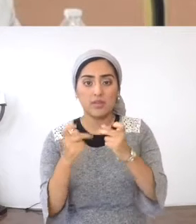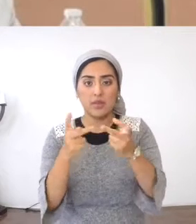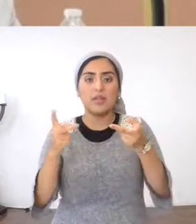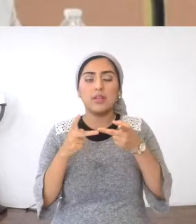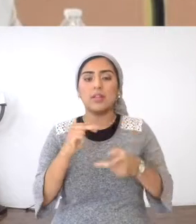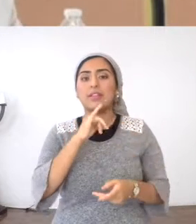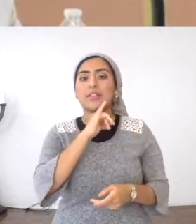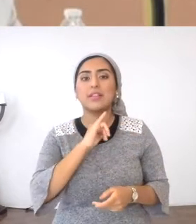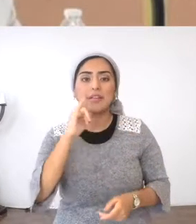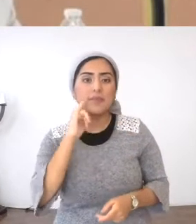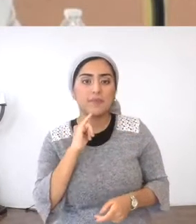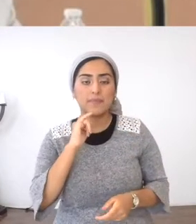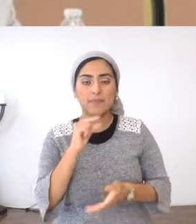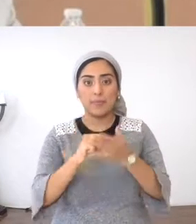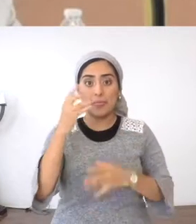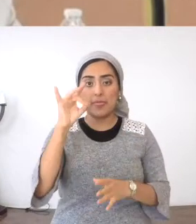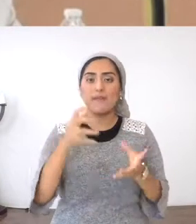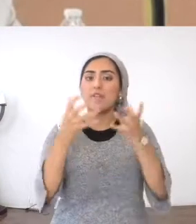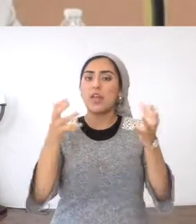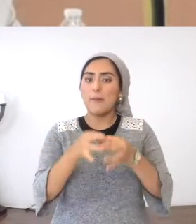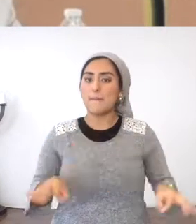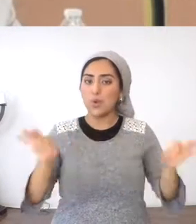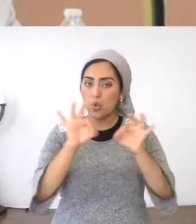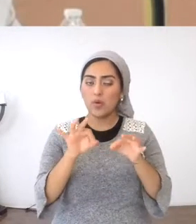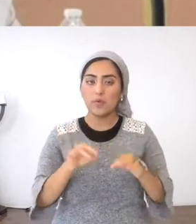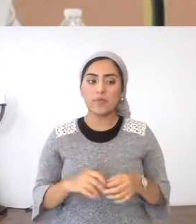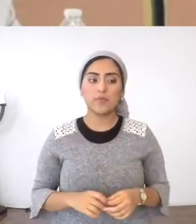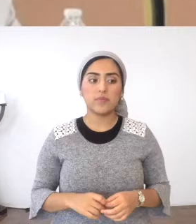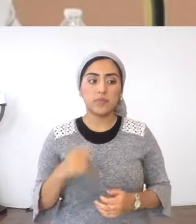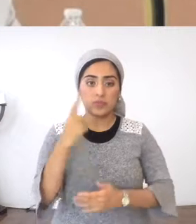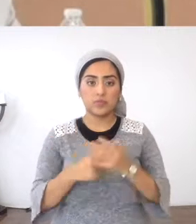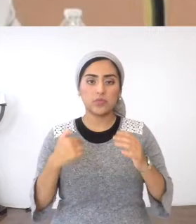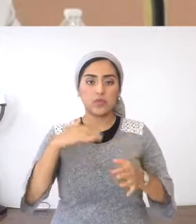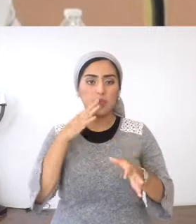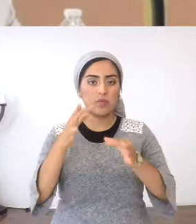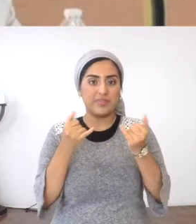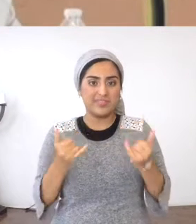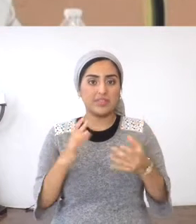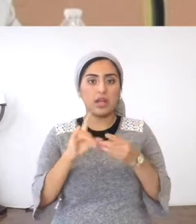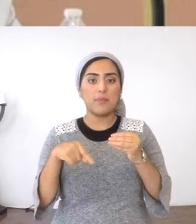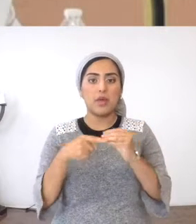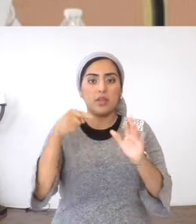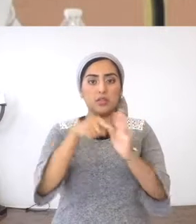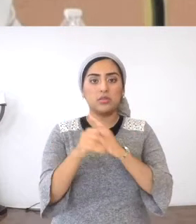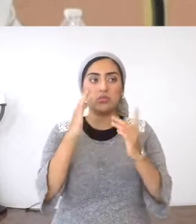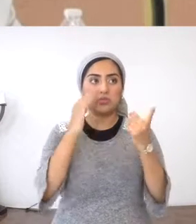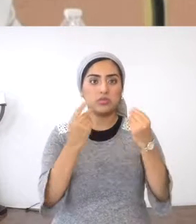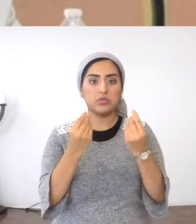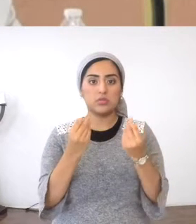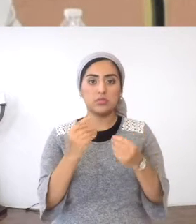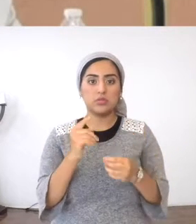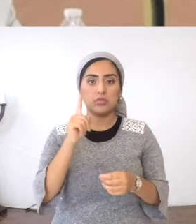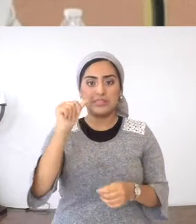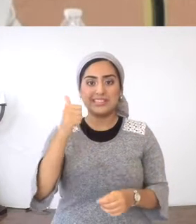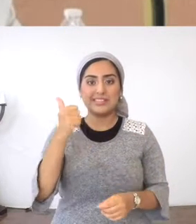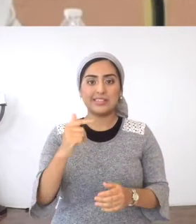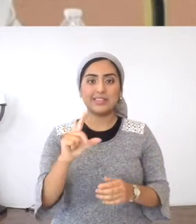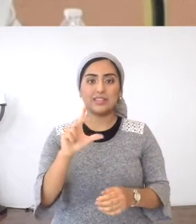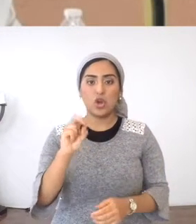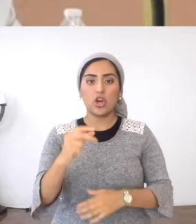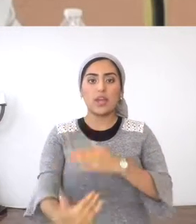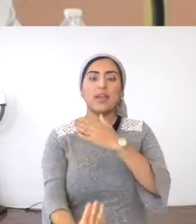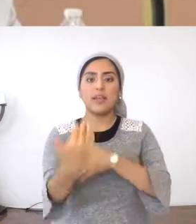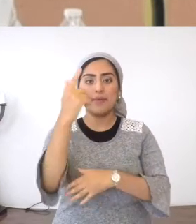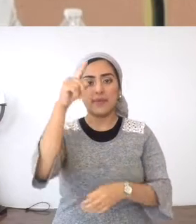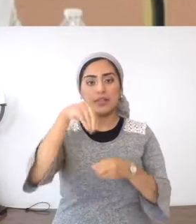daré La tierra De Israel El dieciocho Es muy importante Por lo que vamos A ministrar ahorita Sobre el sacrificio Que se va a hacer A las